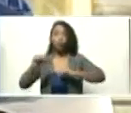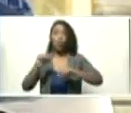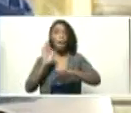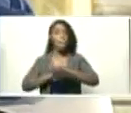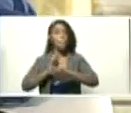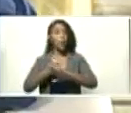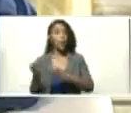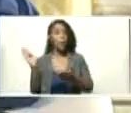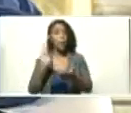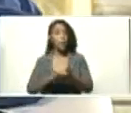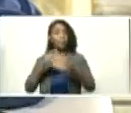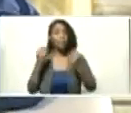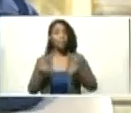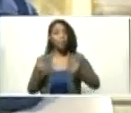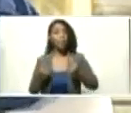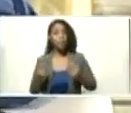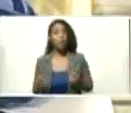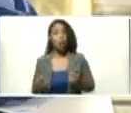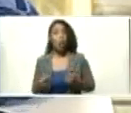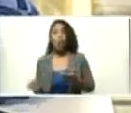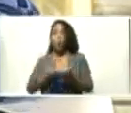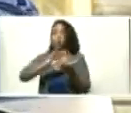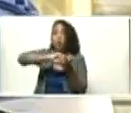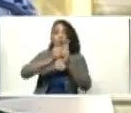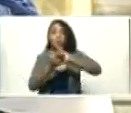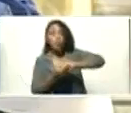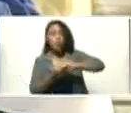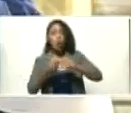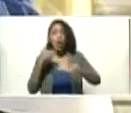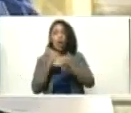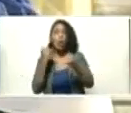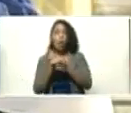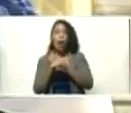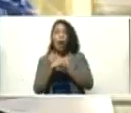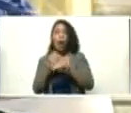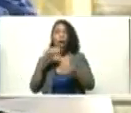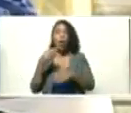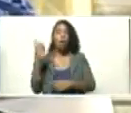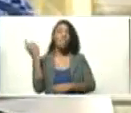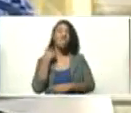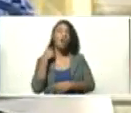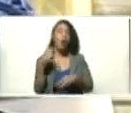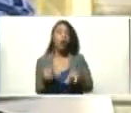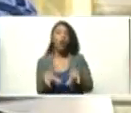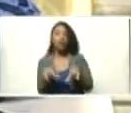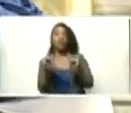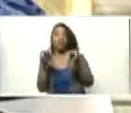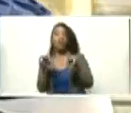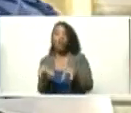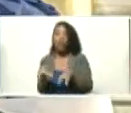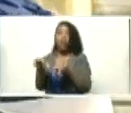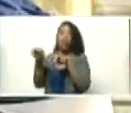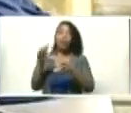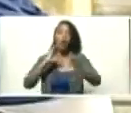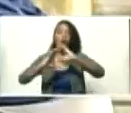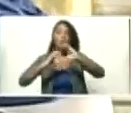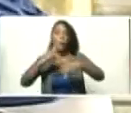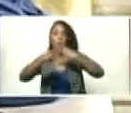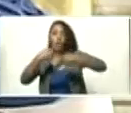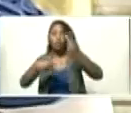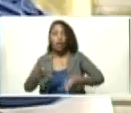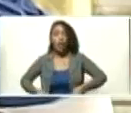nos ponemos las pilas o nos convertimos en unos rolos de dinosaurios, de la comunicación, de la política y de la